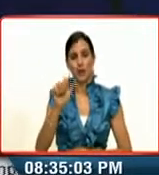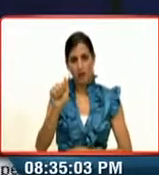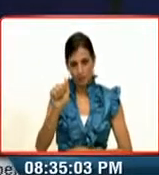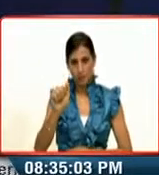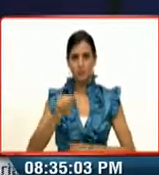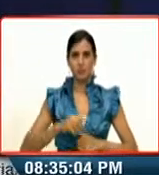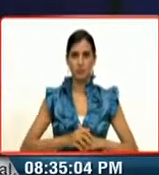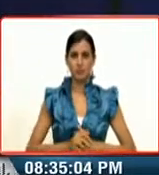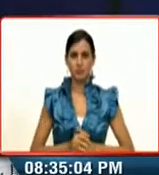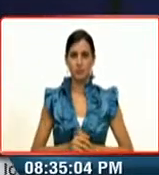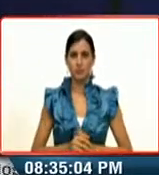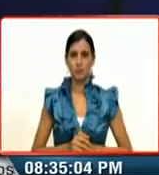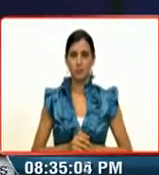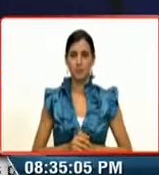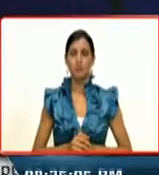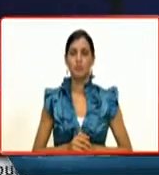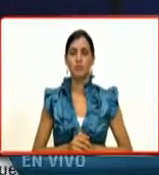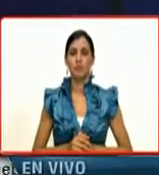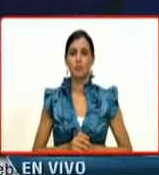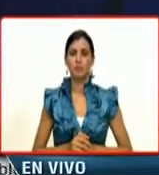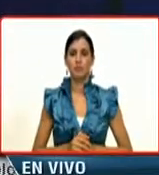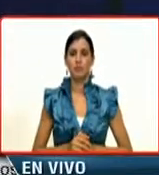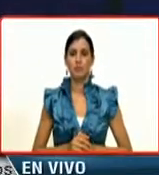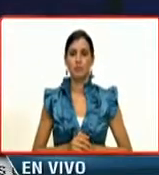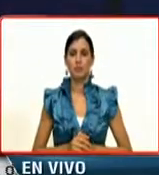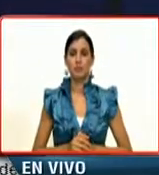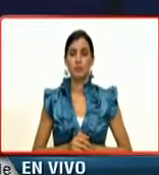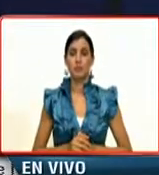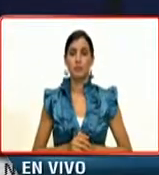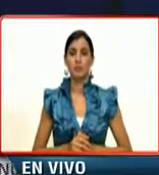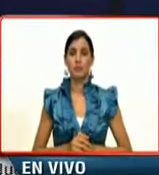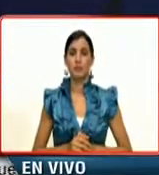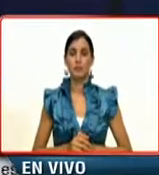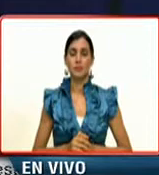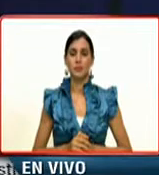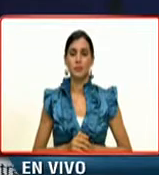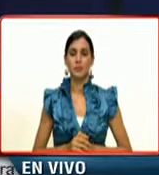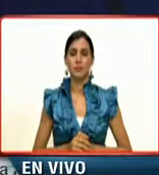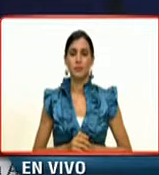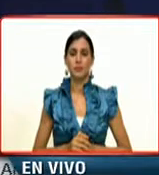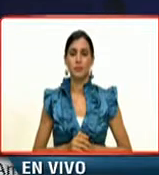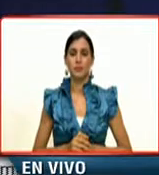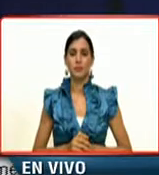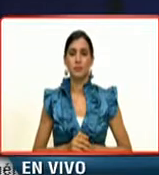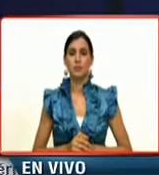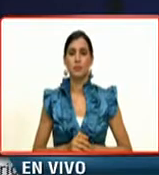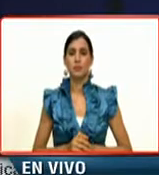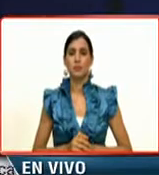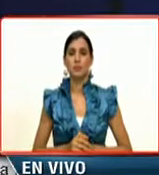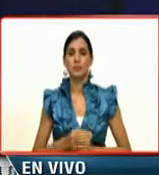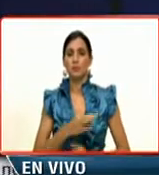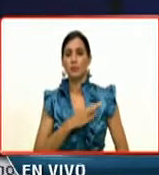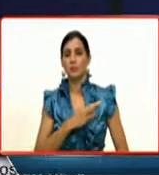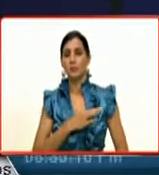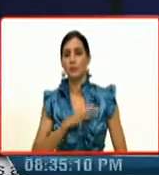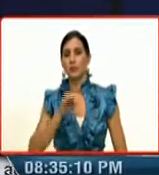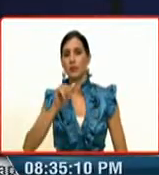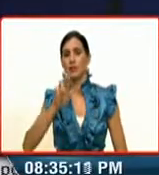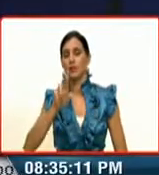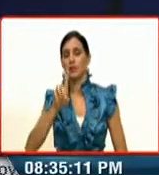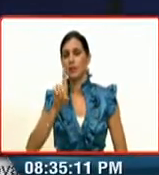Organización de Estados Americanos, Your Eminence, Cardinal